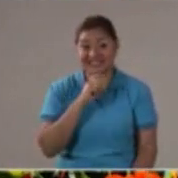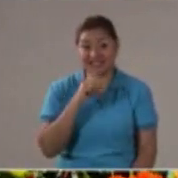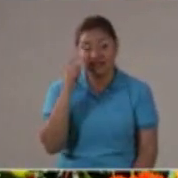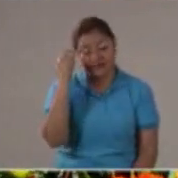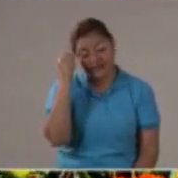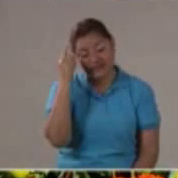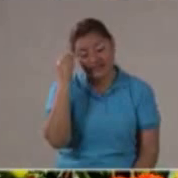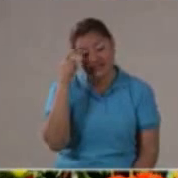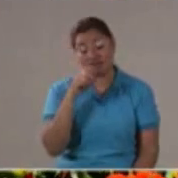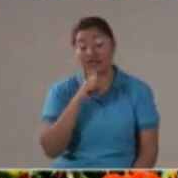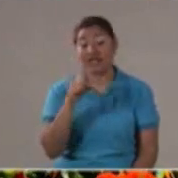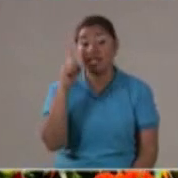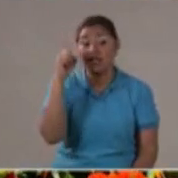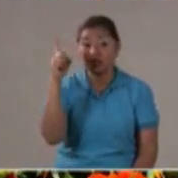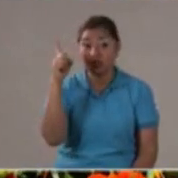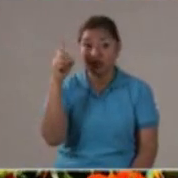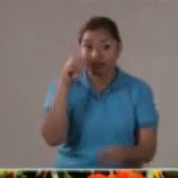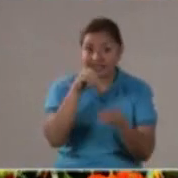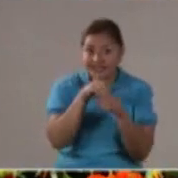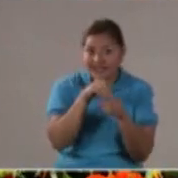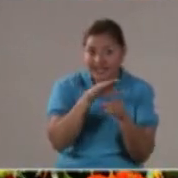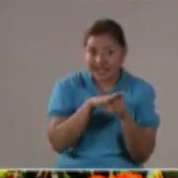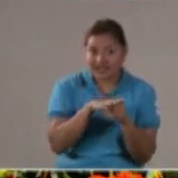entendido que es un misterio inagotable.